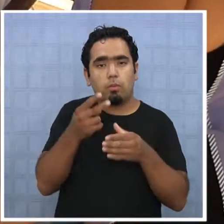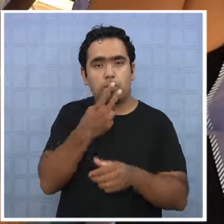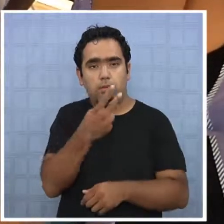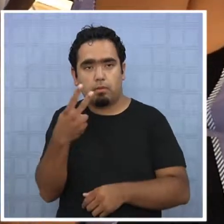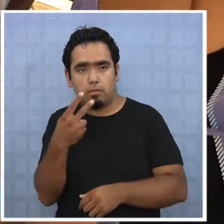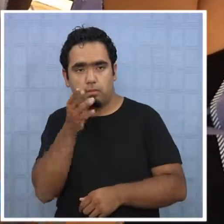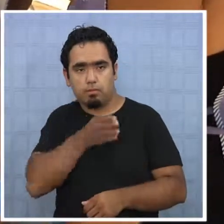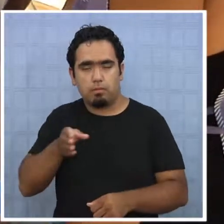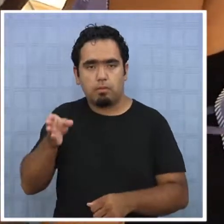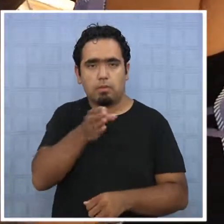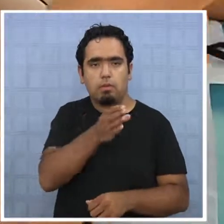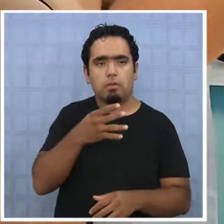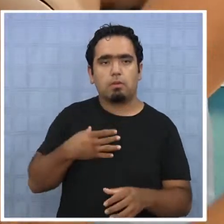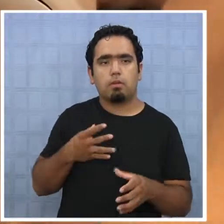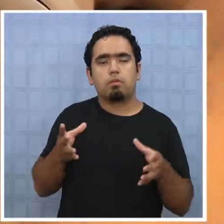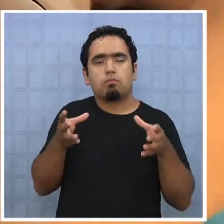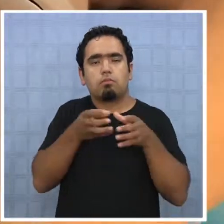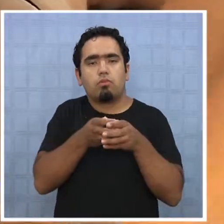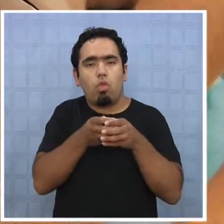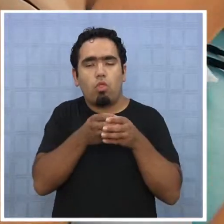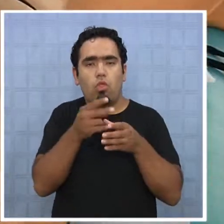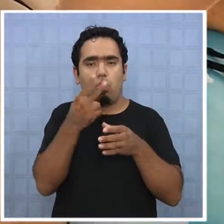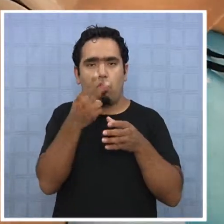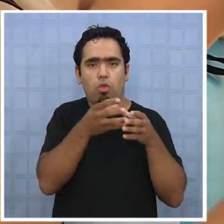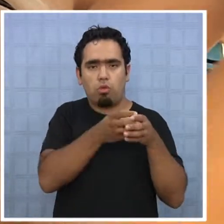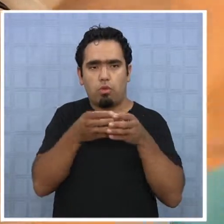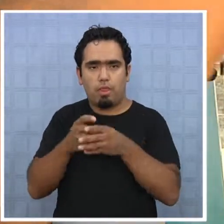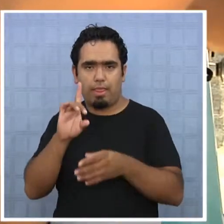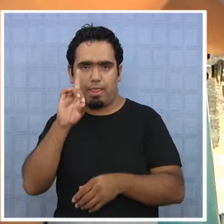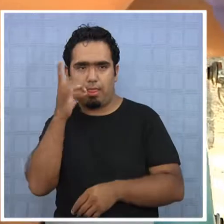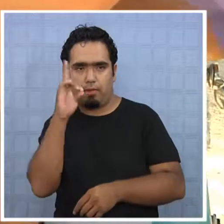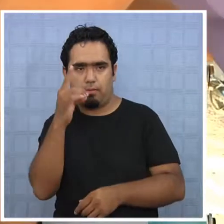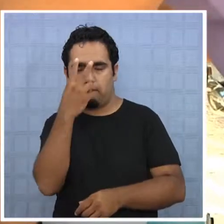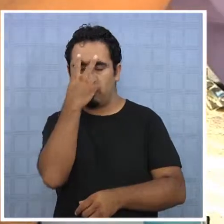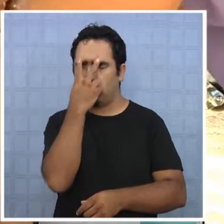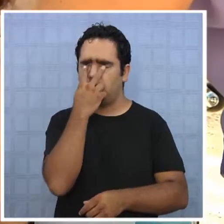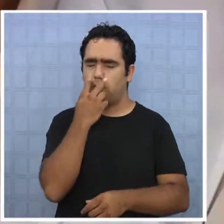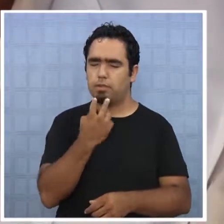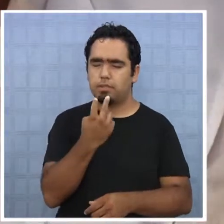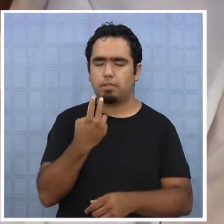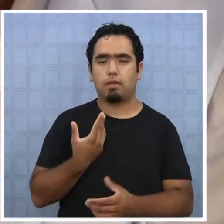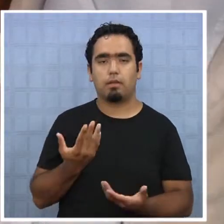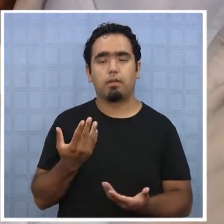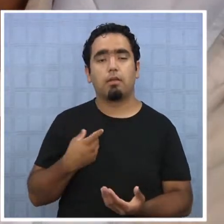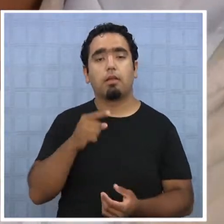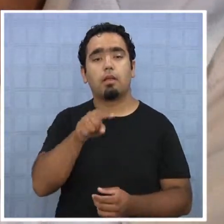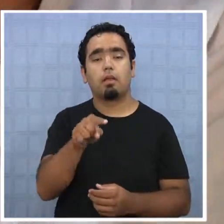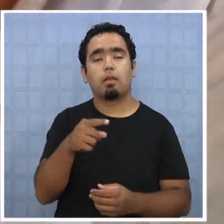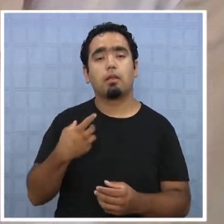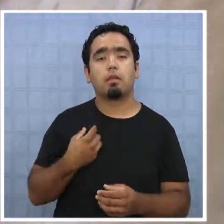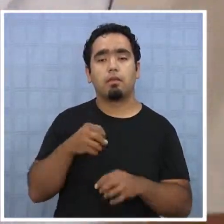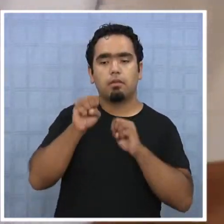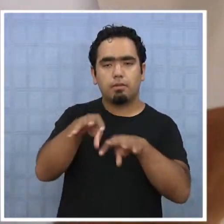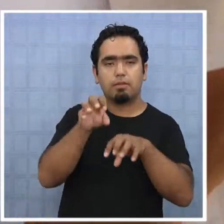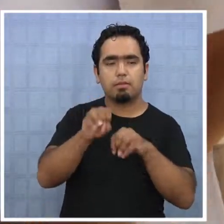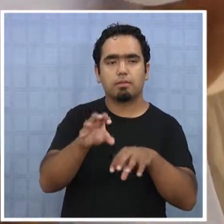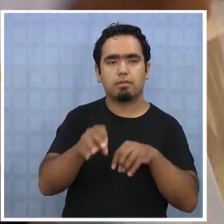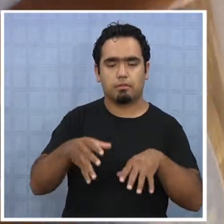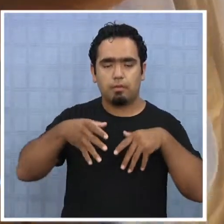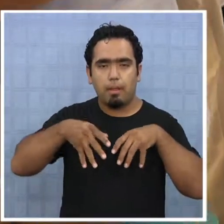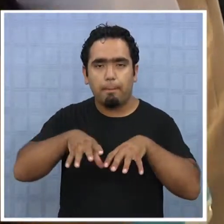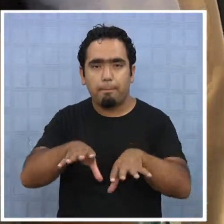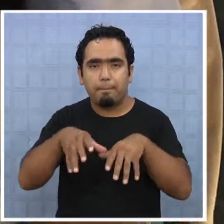un grupo de 22 personas, integrantes de dos organizaciones de discapacitados visuales de Iquique, fueron capacitados